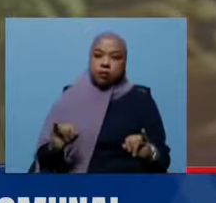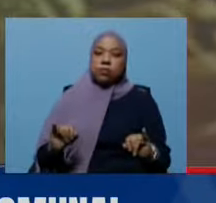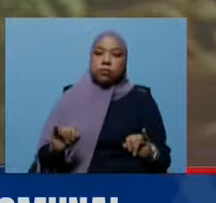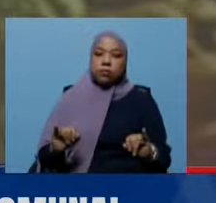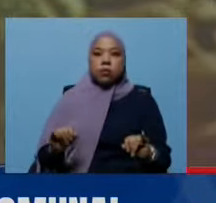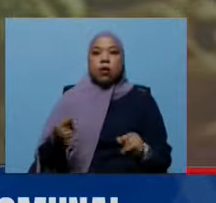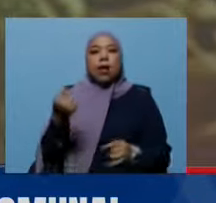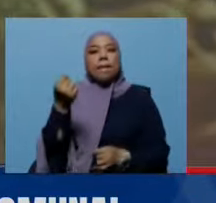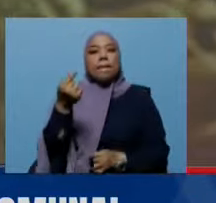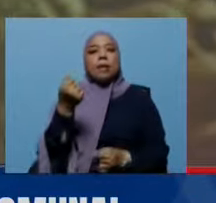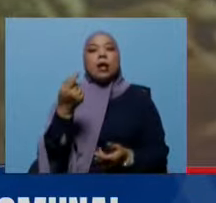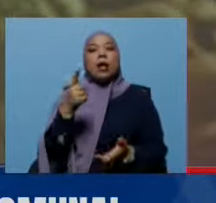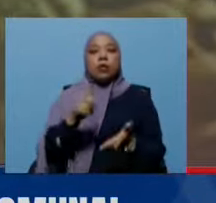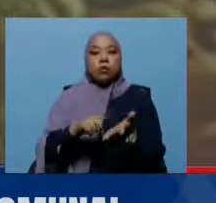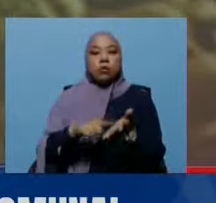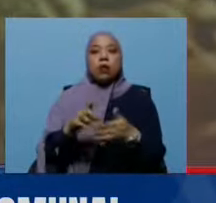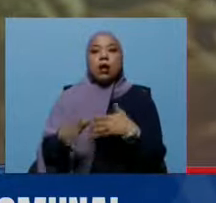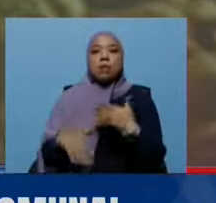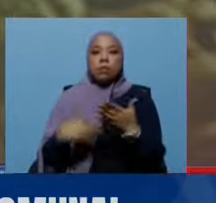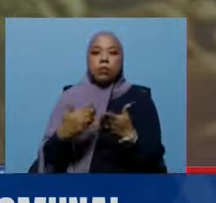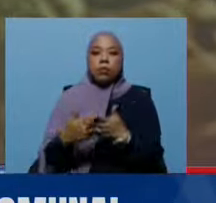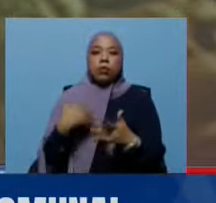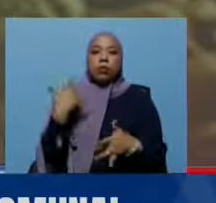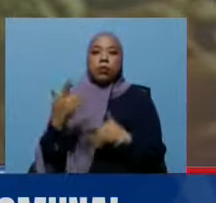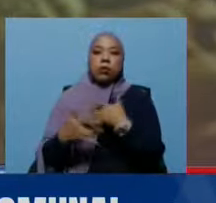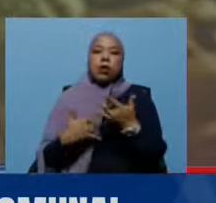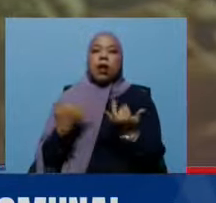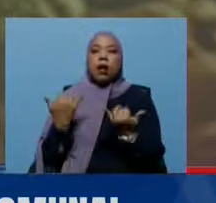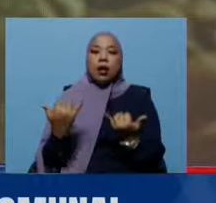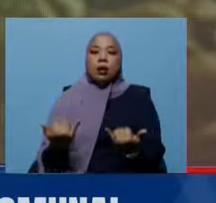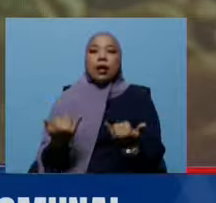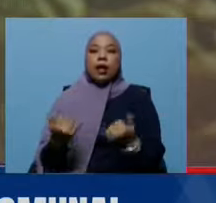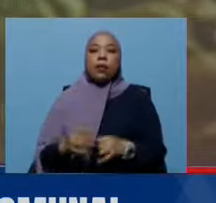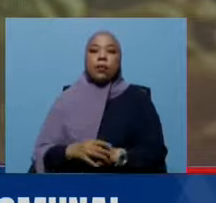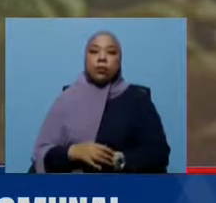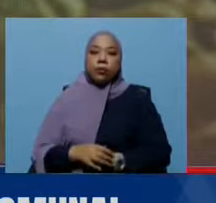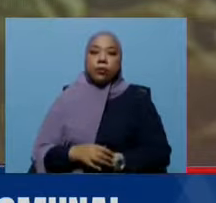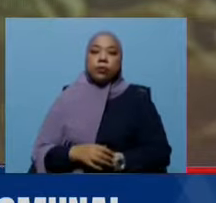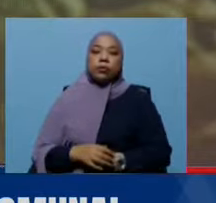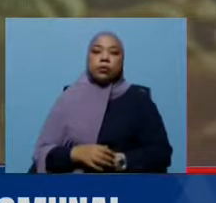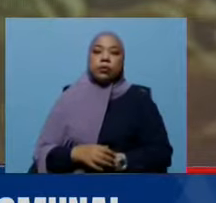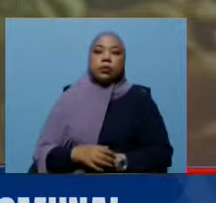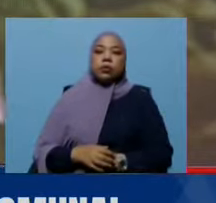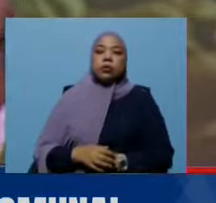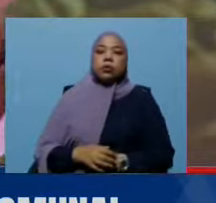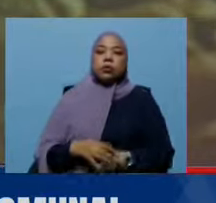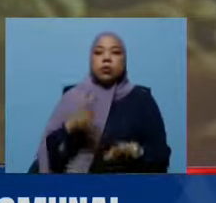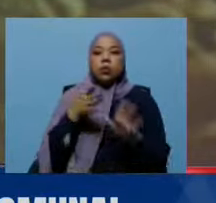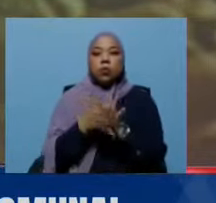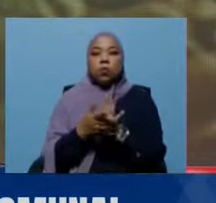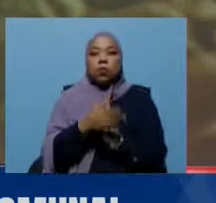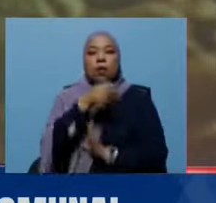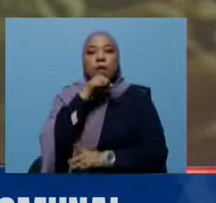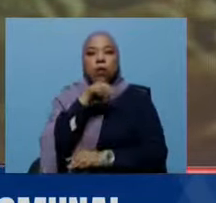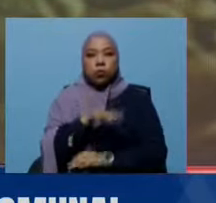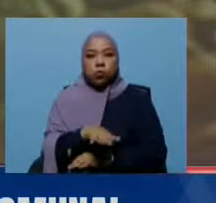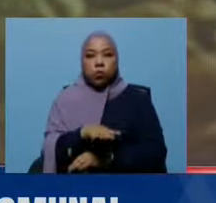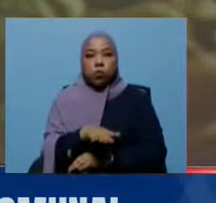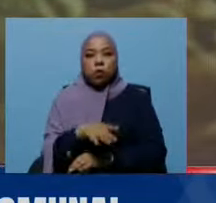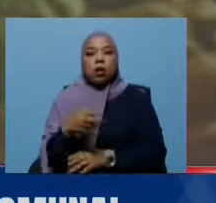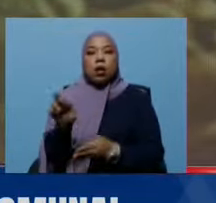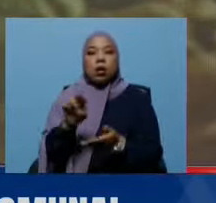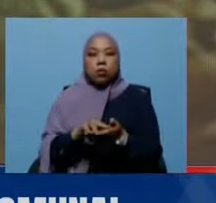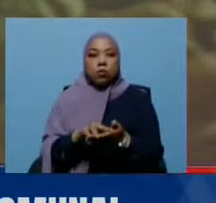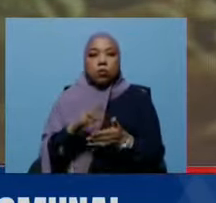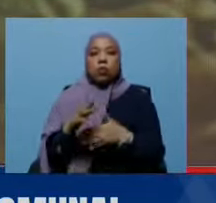para financiar proyectos económicos, fíjense ustedes, de un rubro histórico que se